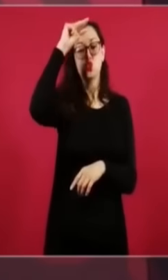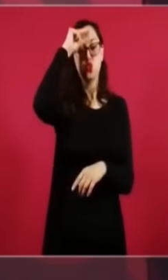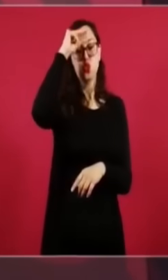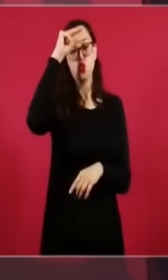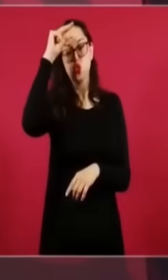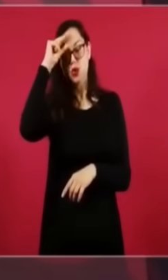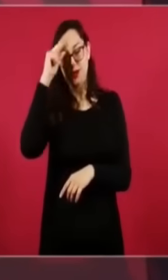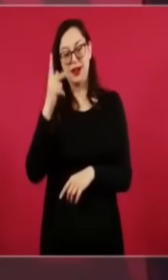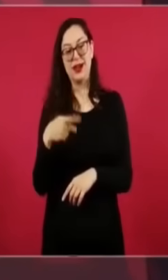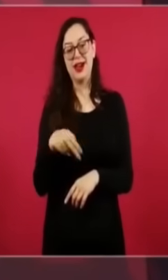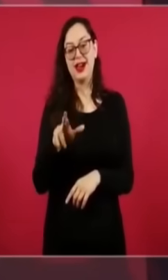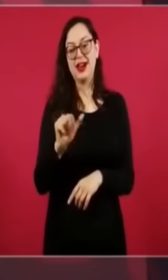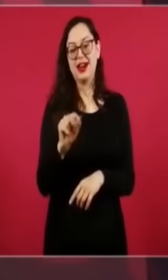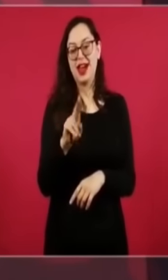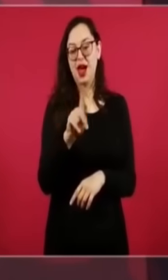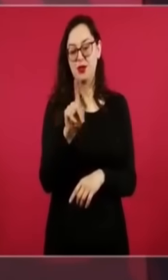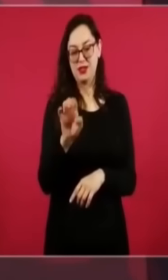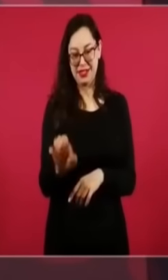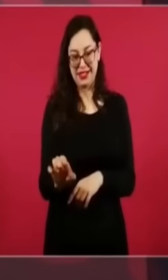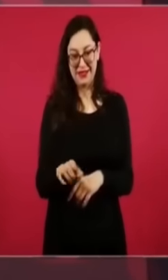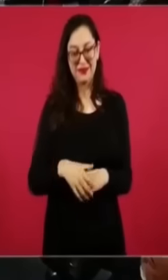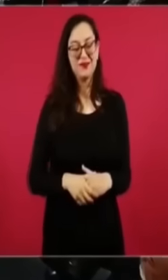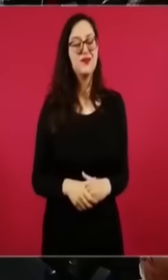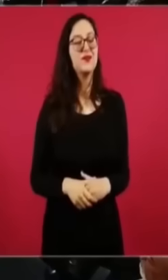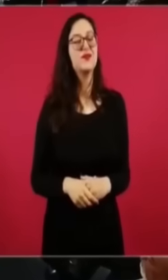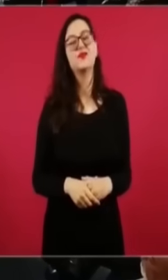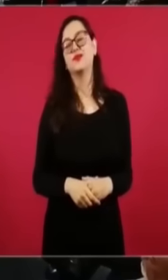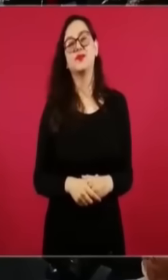De Krause. O sea, pero todo esto es